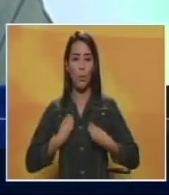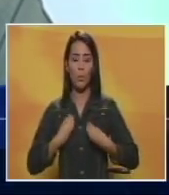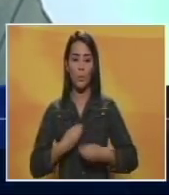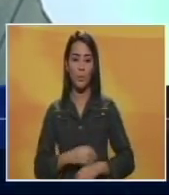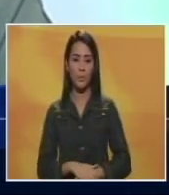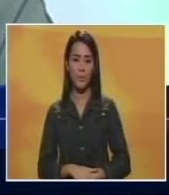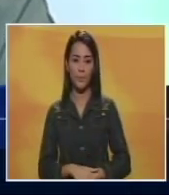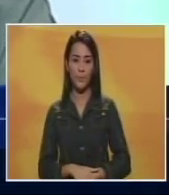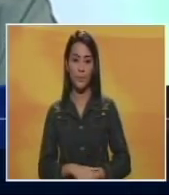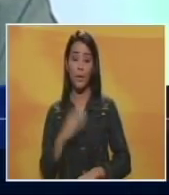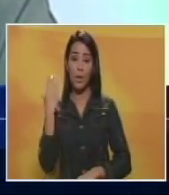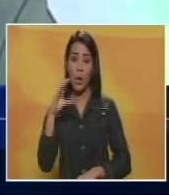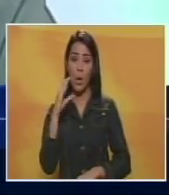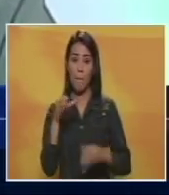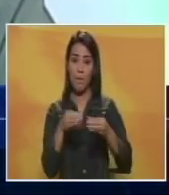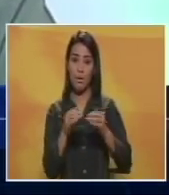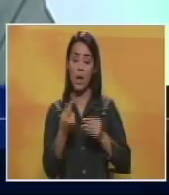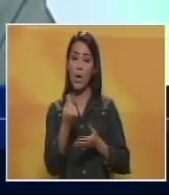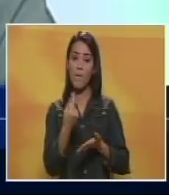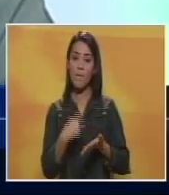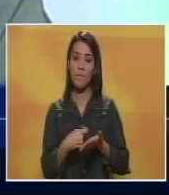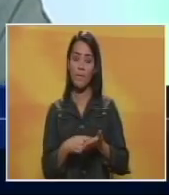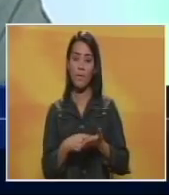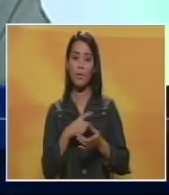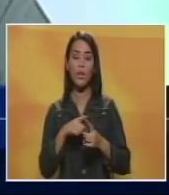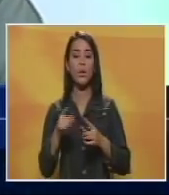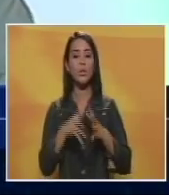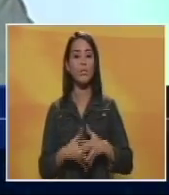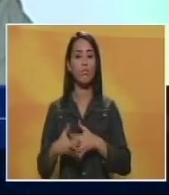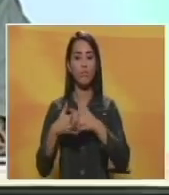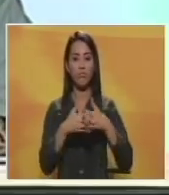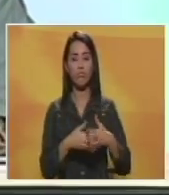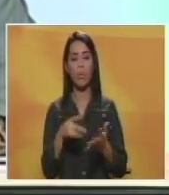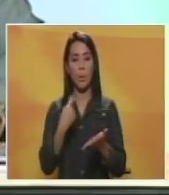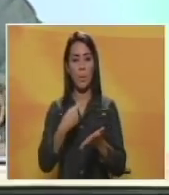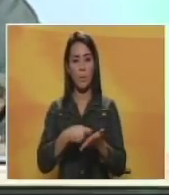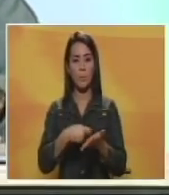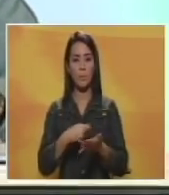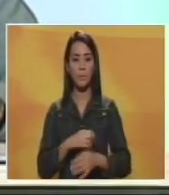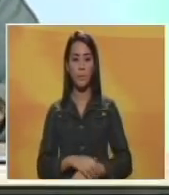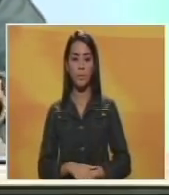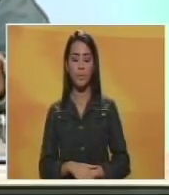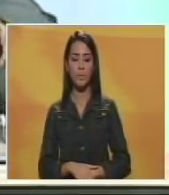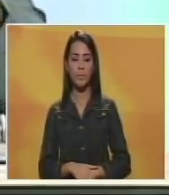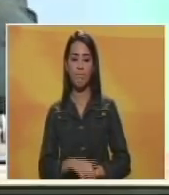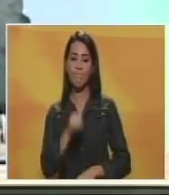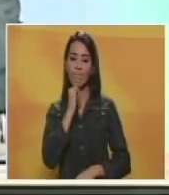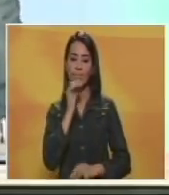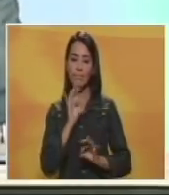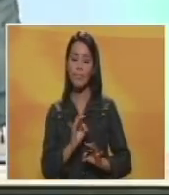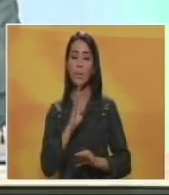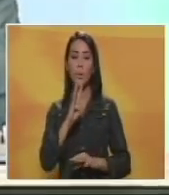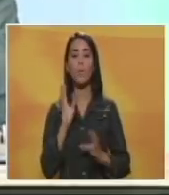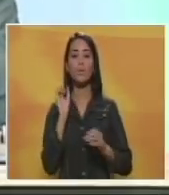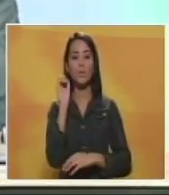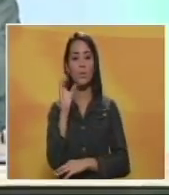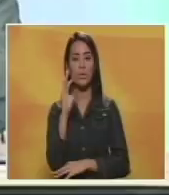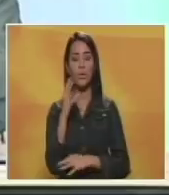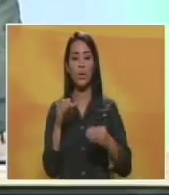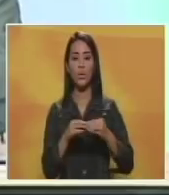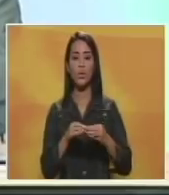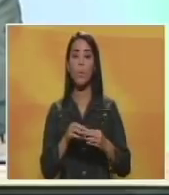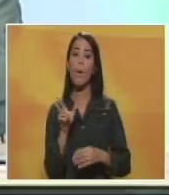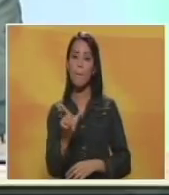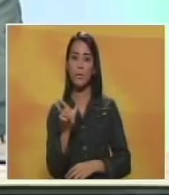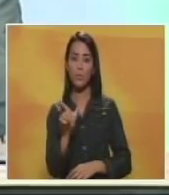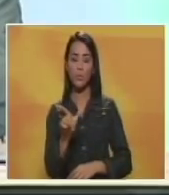de la oligarquía colombiana. Con dinero que vienen de los gringos, están conspirando. El pronunciamiento lo realizó durante el 4º Congreso del Partido